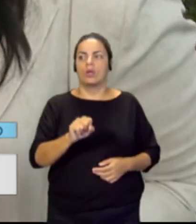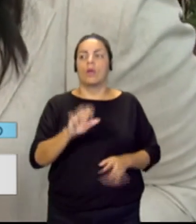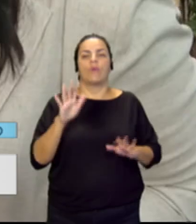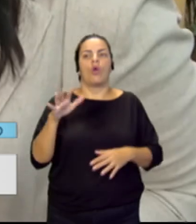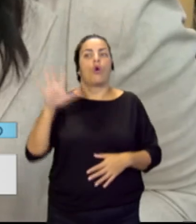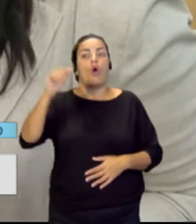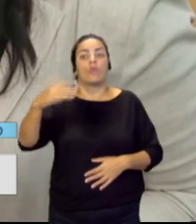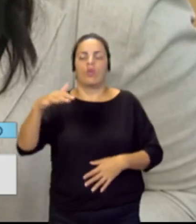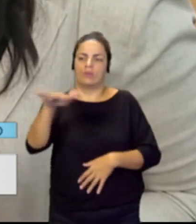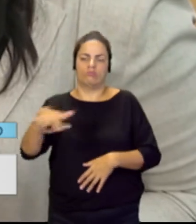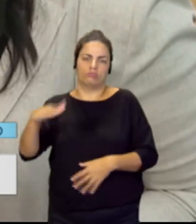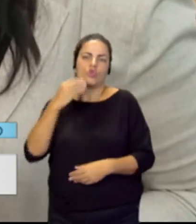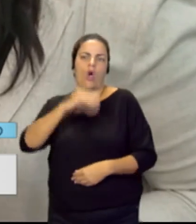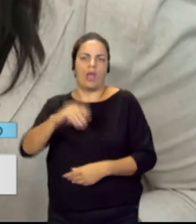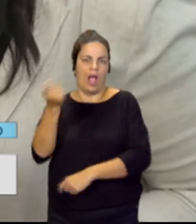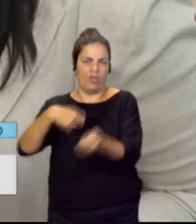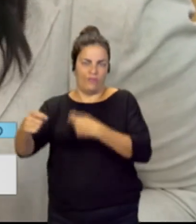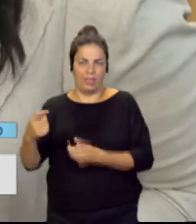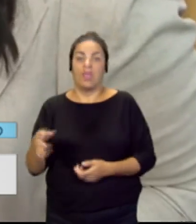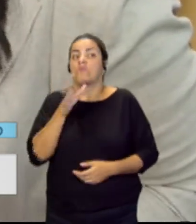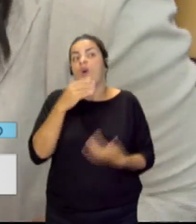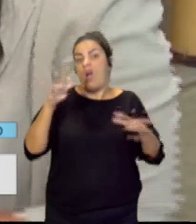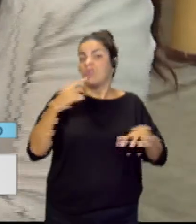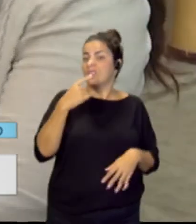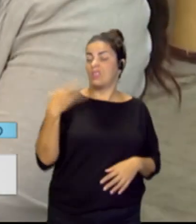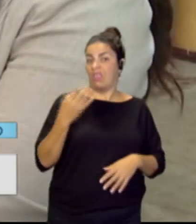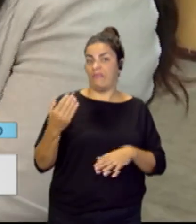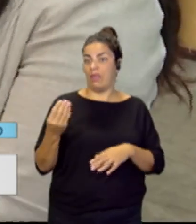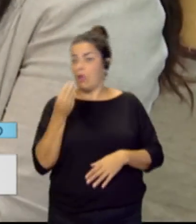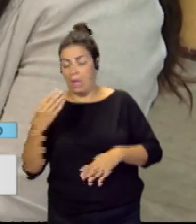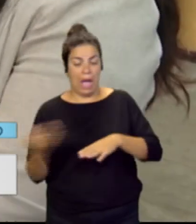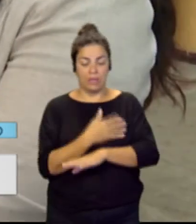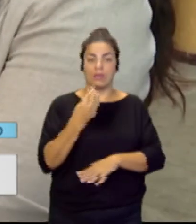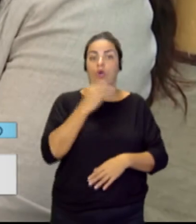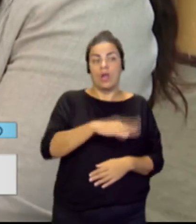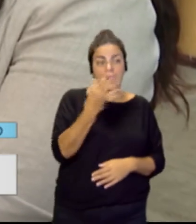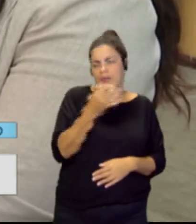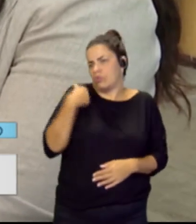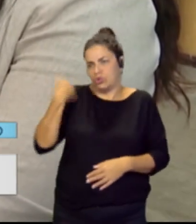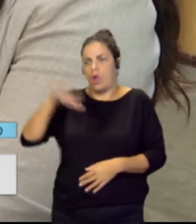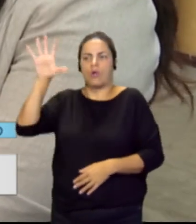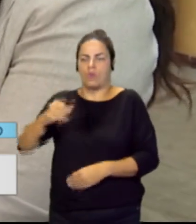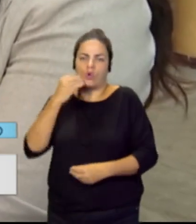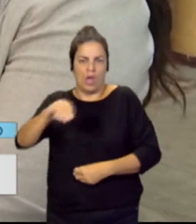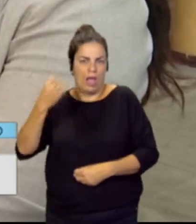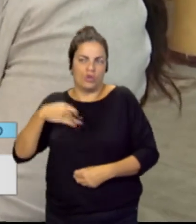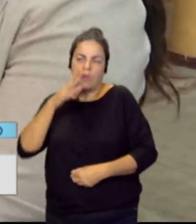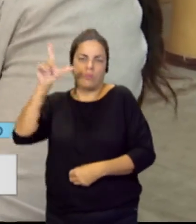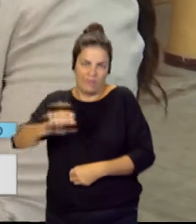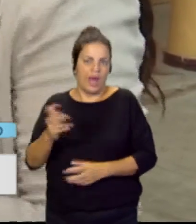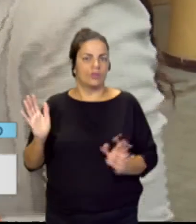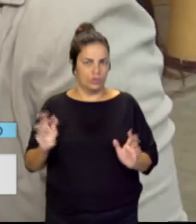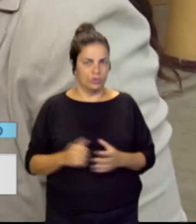lo tienen congelado Porque de todas maneras dice que hay que congelarlo pues yo voy al sitio donde está congelado que es mucho más barato